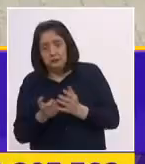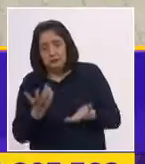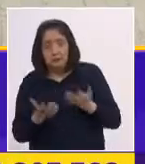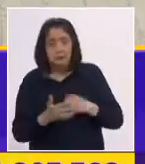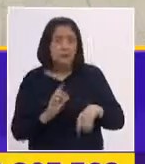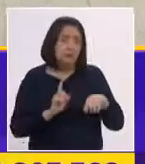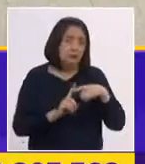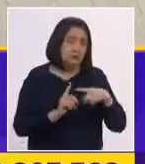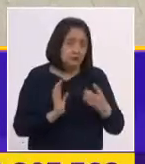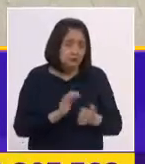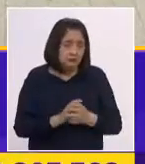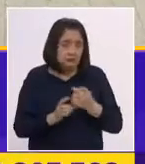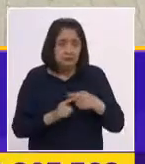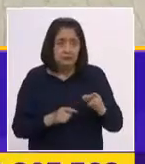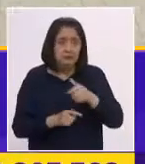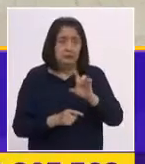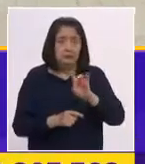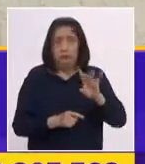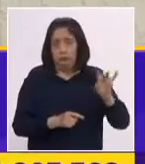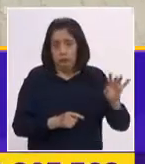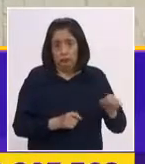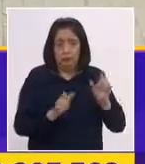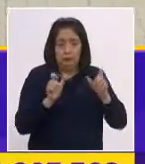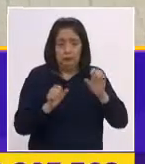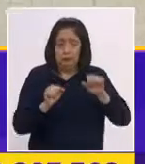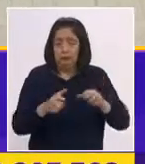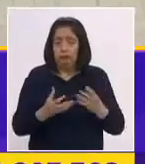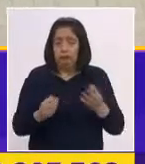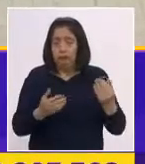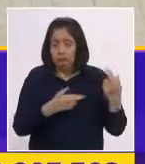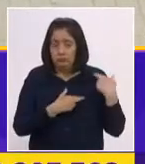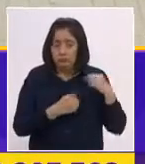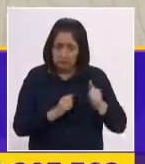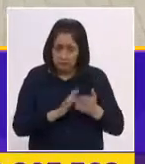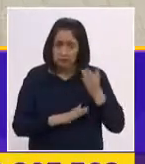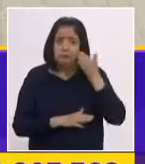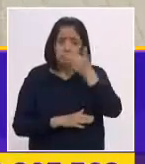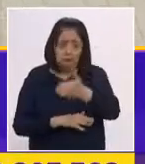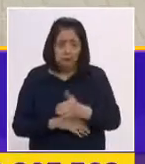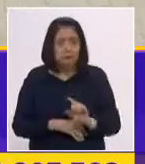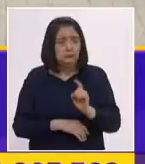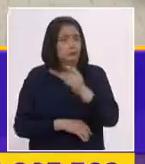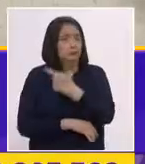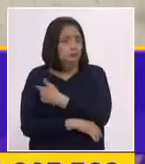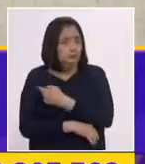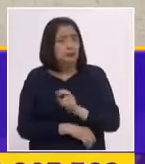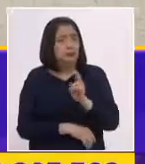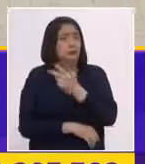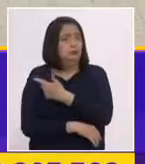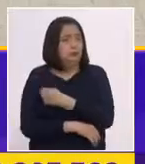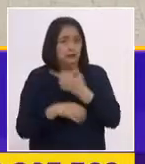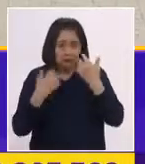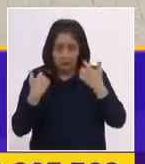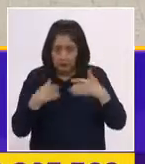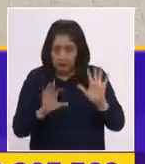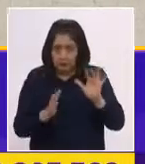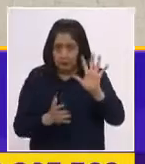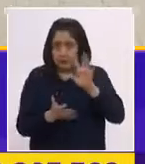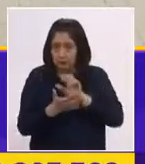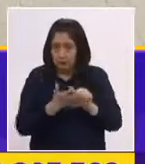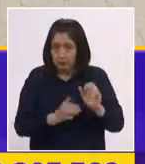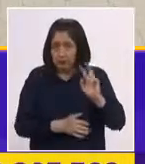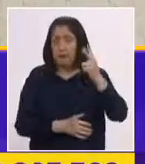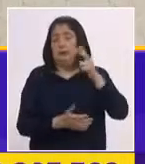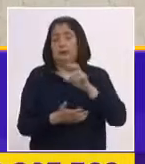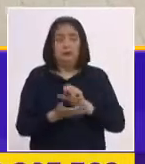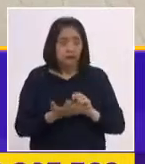sido positivas, pero los demás, mucha responsabilidad y vaya, por favor, por su primera y segunda dosis. Y si ya pasó 5 meses de la